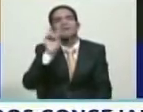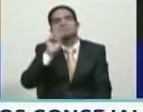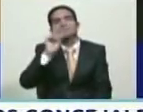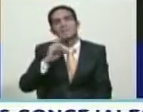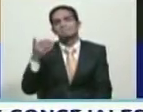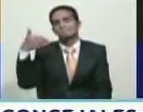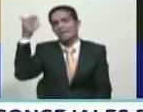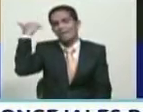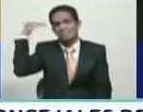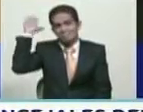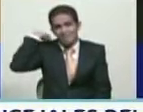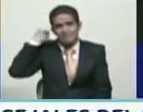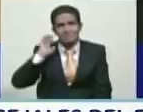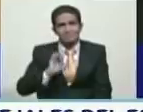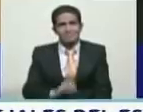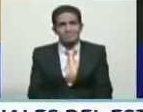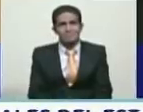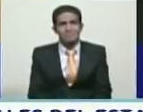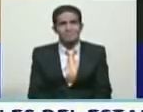intervenido militarmente